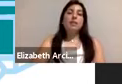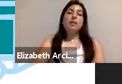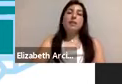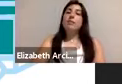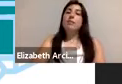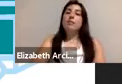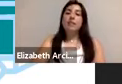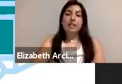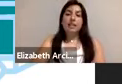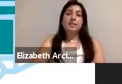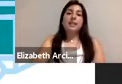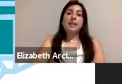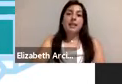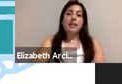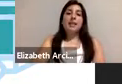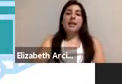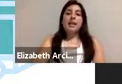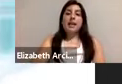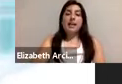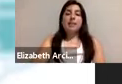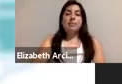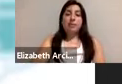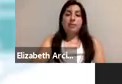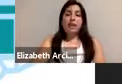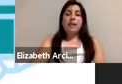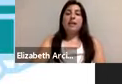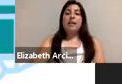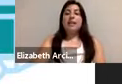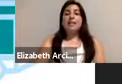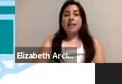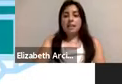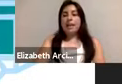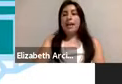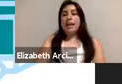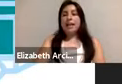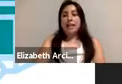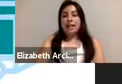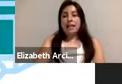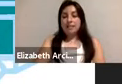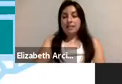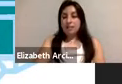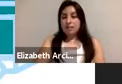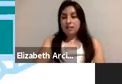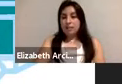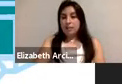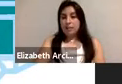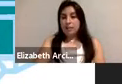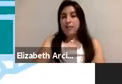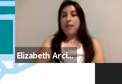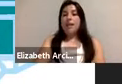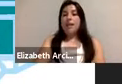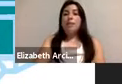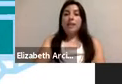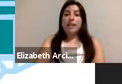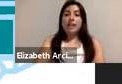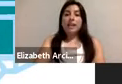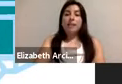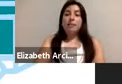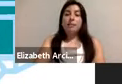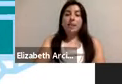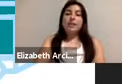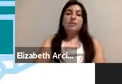a que cuando tengan un componente vertical en la diplopia, se animen a girar este tornillito que está por acá,